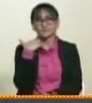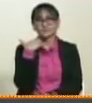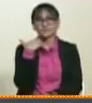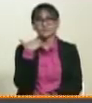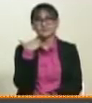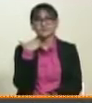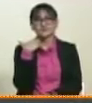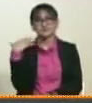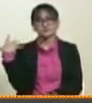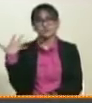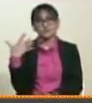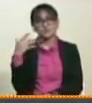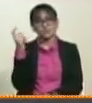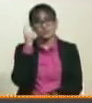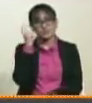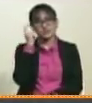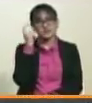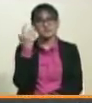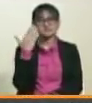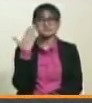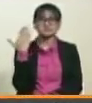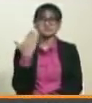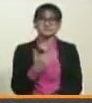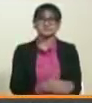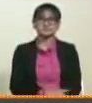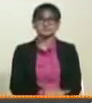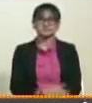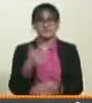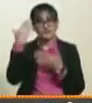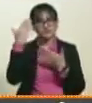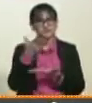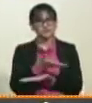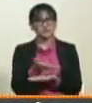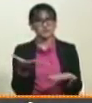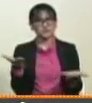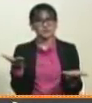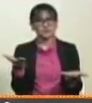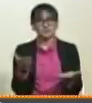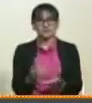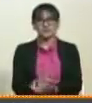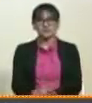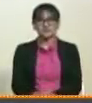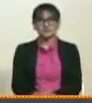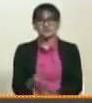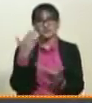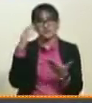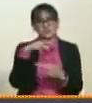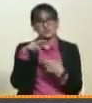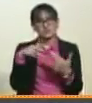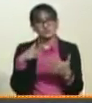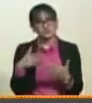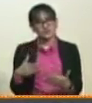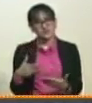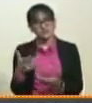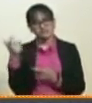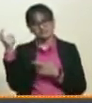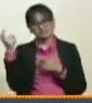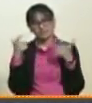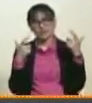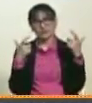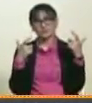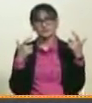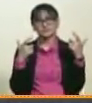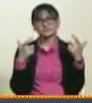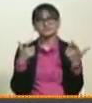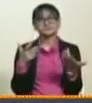presentado en los últimos días escuchamos ministro los saludos cámaras compatriotas venezolanos todo un saludo revolucionario y profundamente chavista de